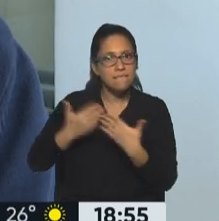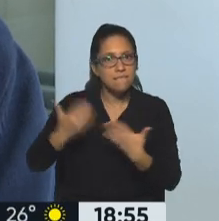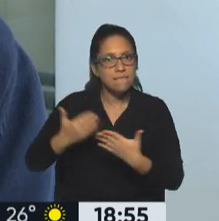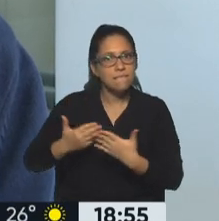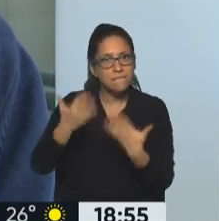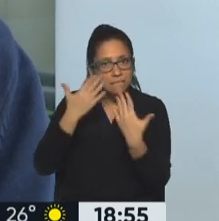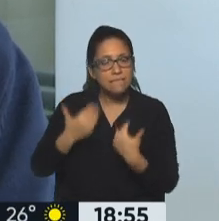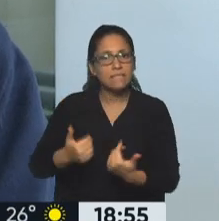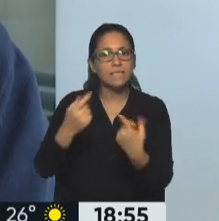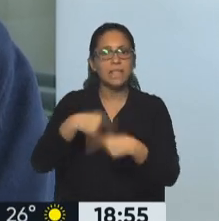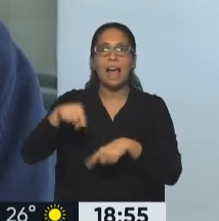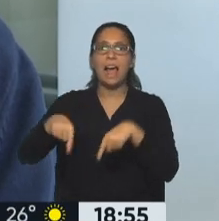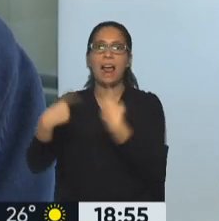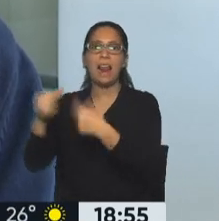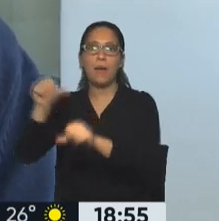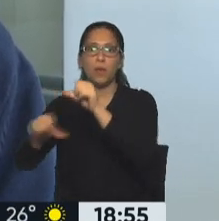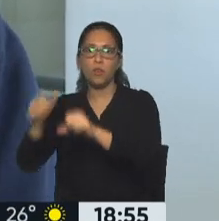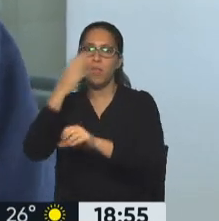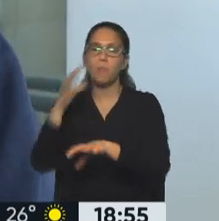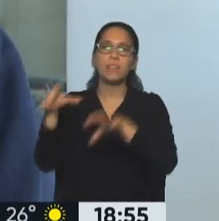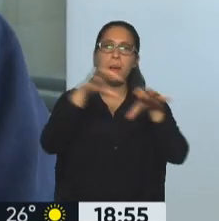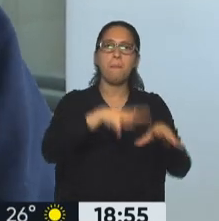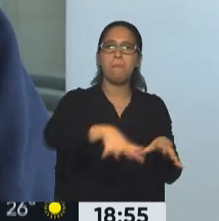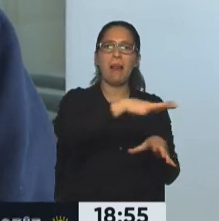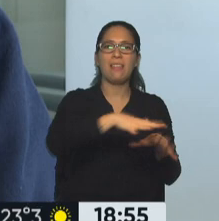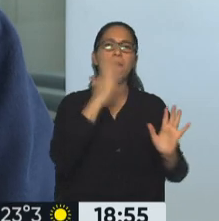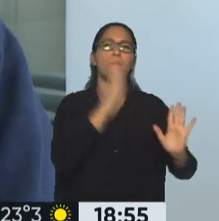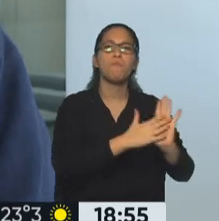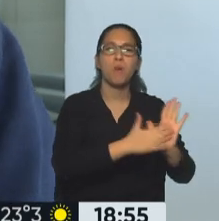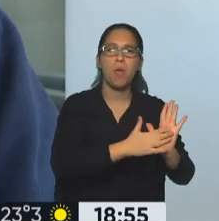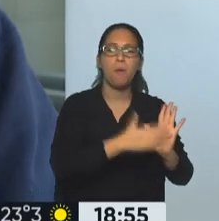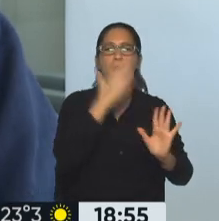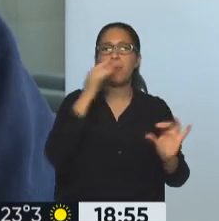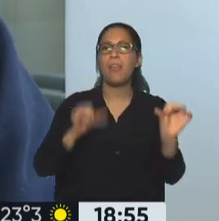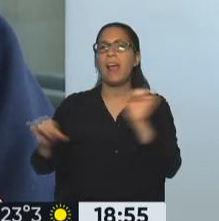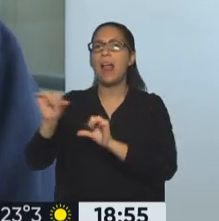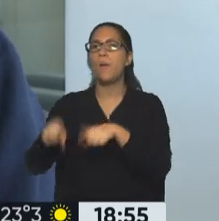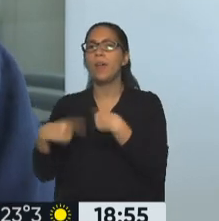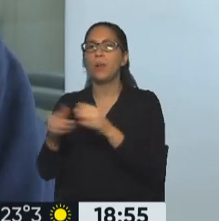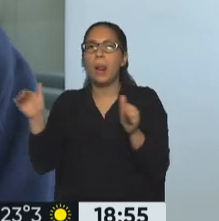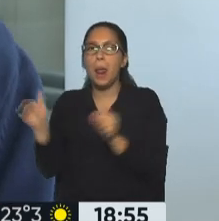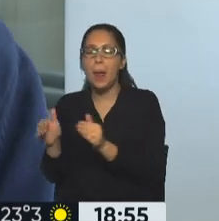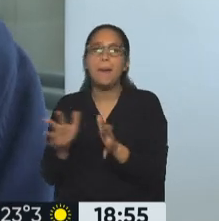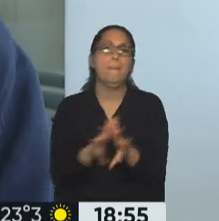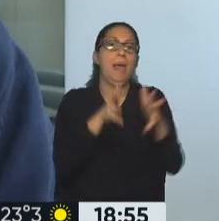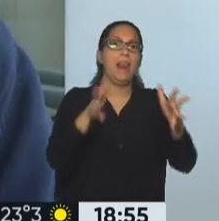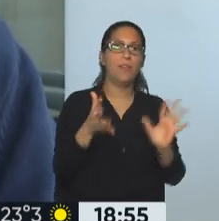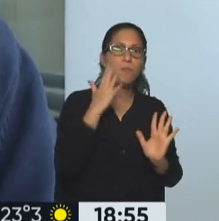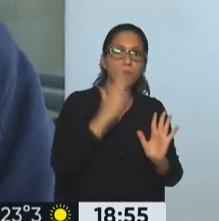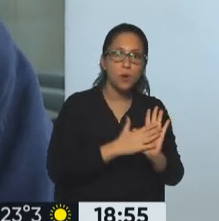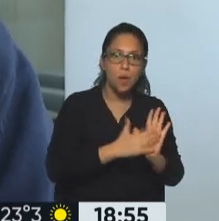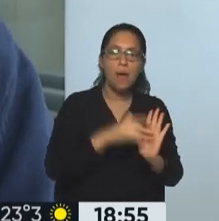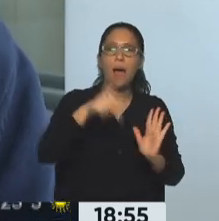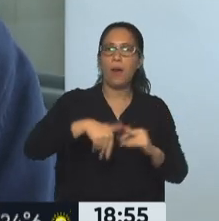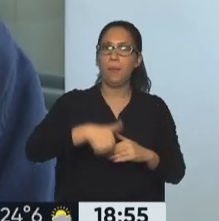su laboratorio, luego en una planta piloto que pasó de escala de laboratorio a una escala ya más grande y finalmente ahora